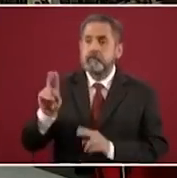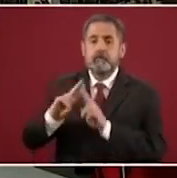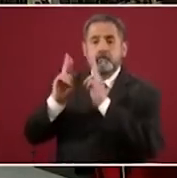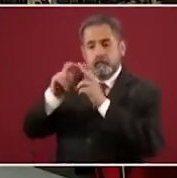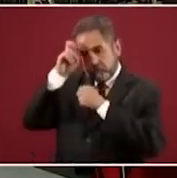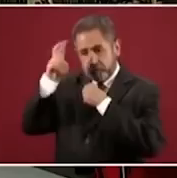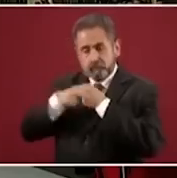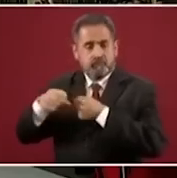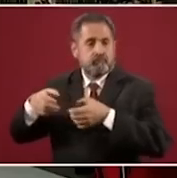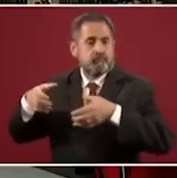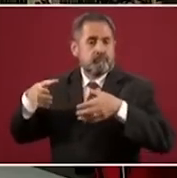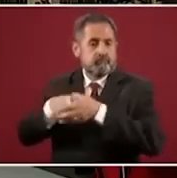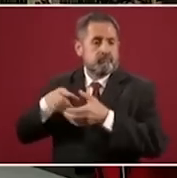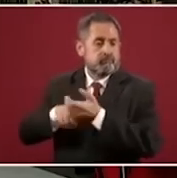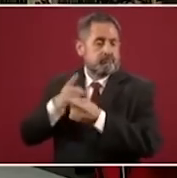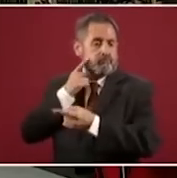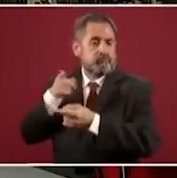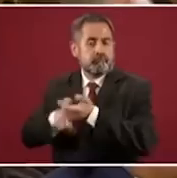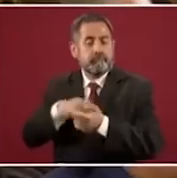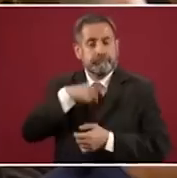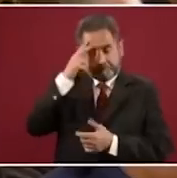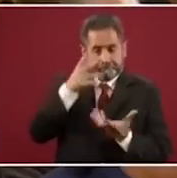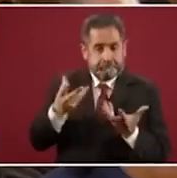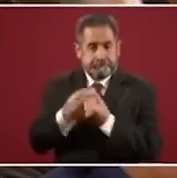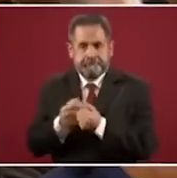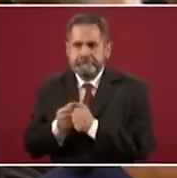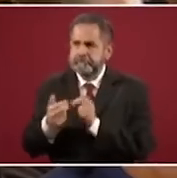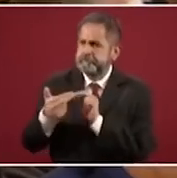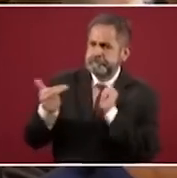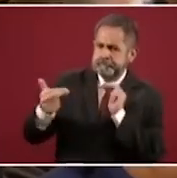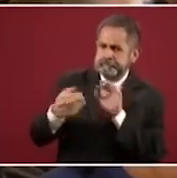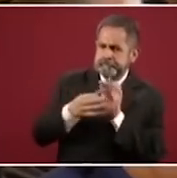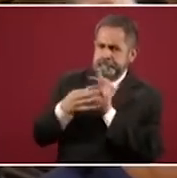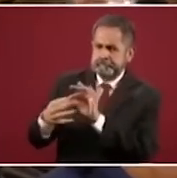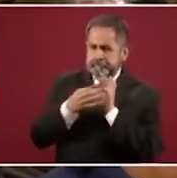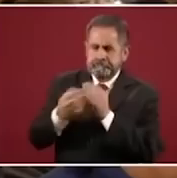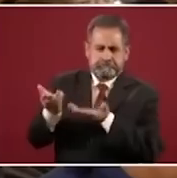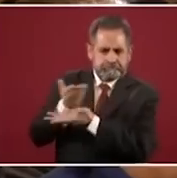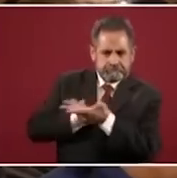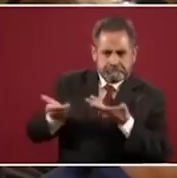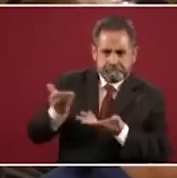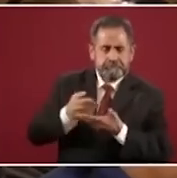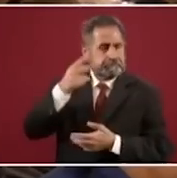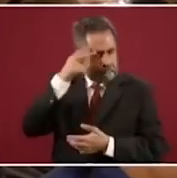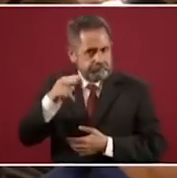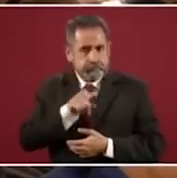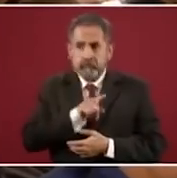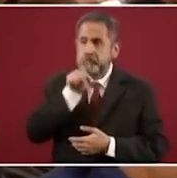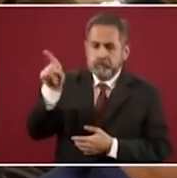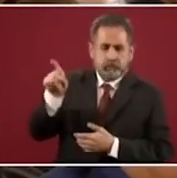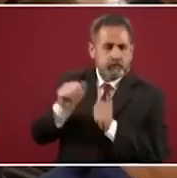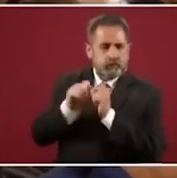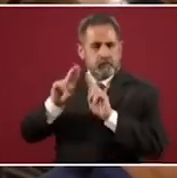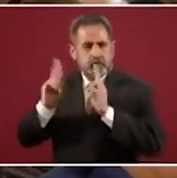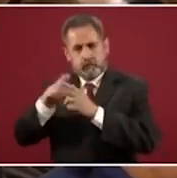legisladores de la Unión Europea y legisladores mexicanos llevan una relación bilateral para el intercambio comercial. México tiene un